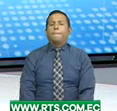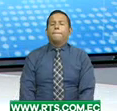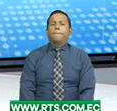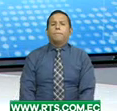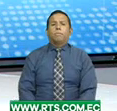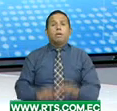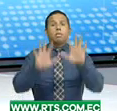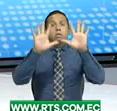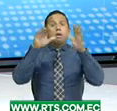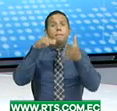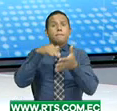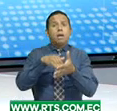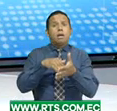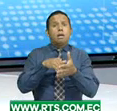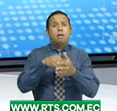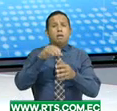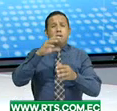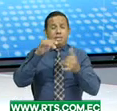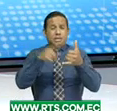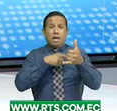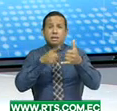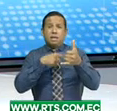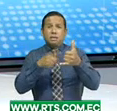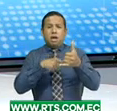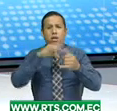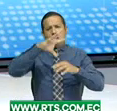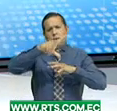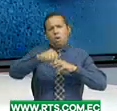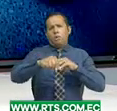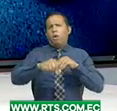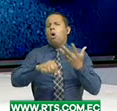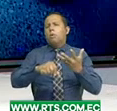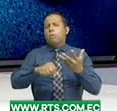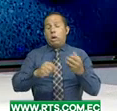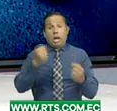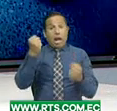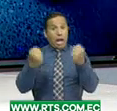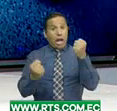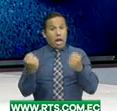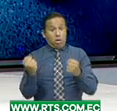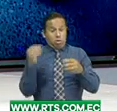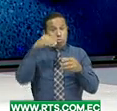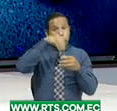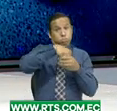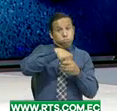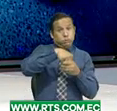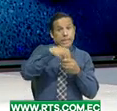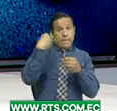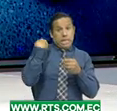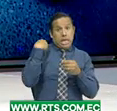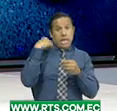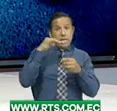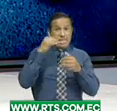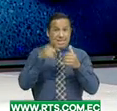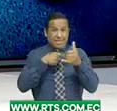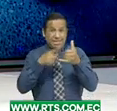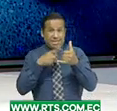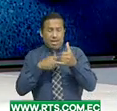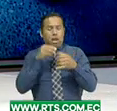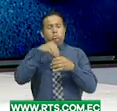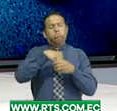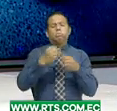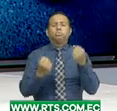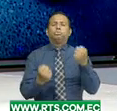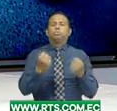10.000 celulares fueron robados cuando eran trasladados en un camión en el norte de Guayaquil. Supuestamente el vehículo fue interceptado por